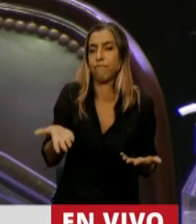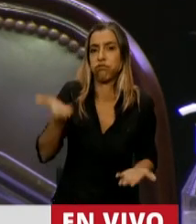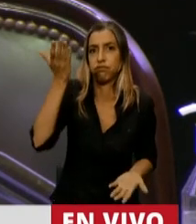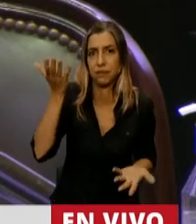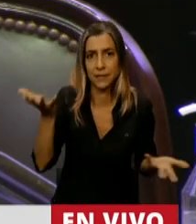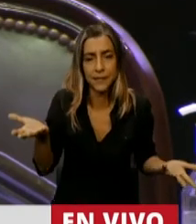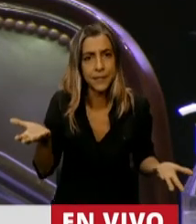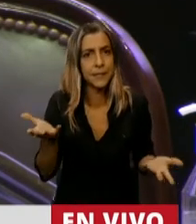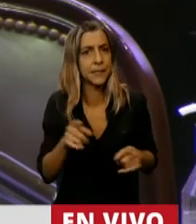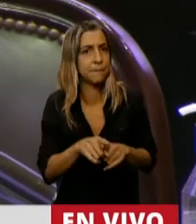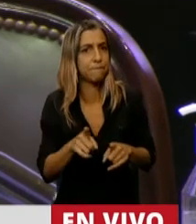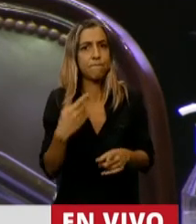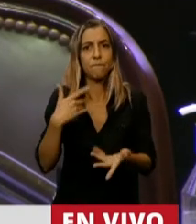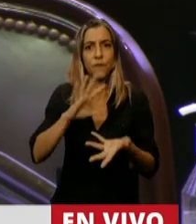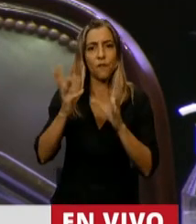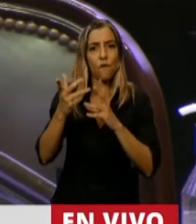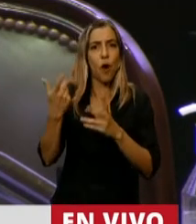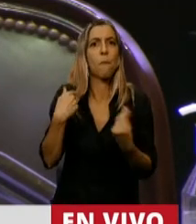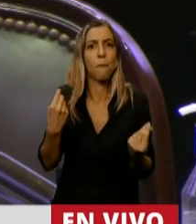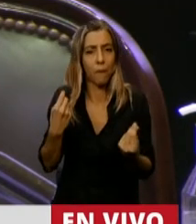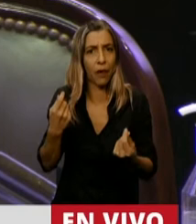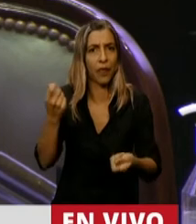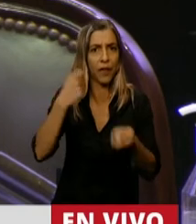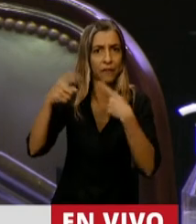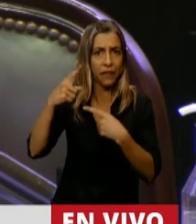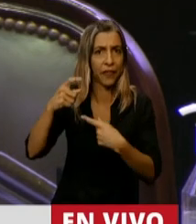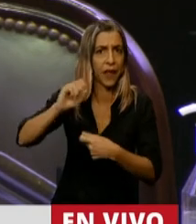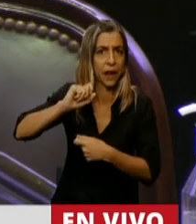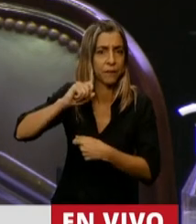debido al bajo valor del dólar no venden,